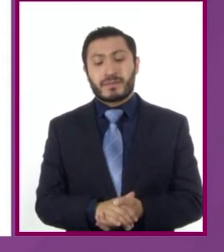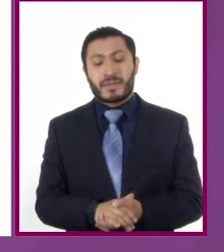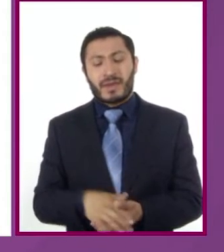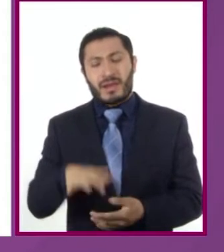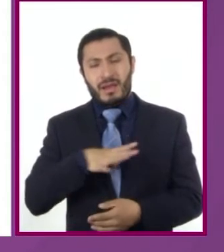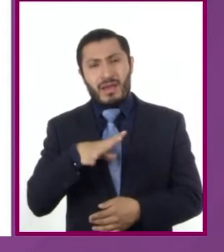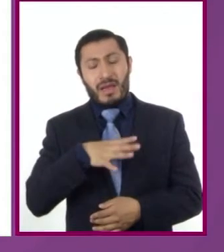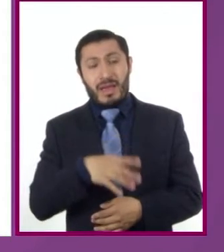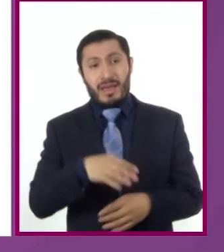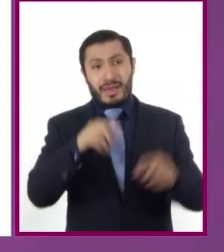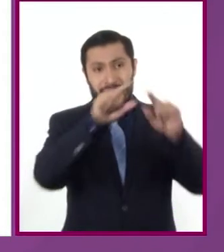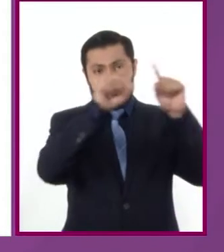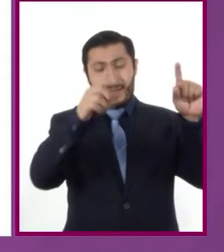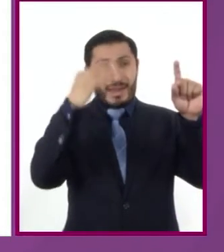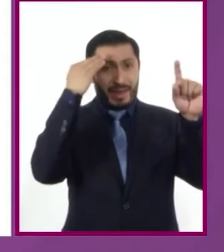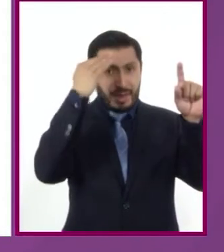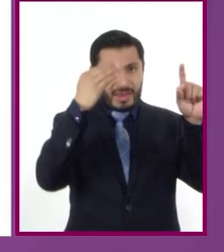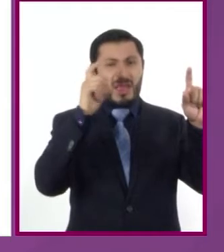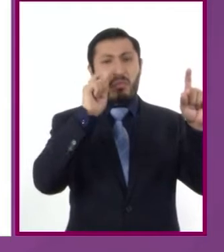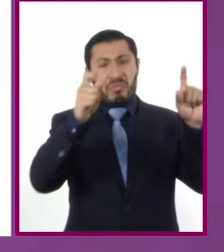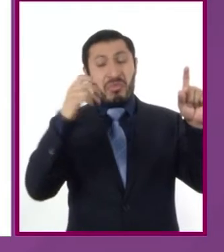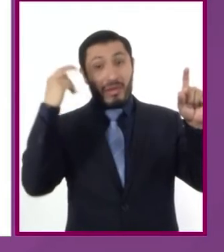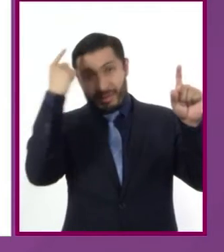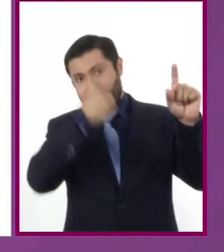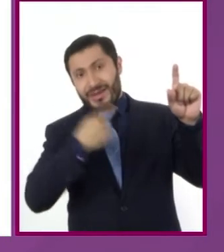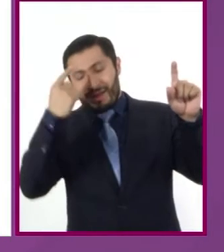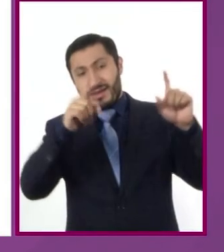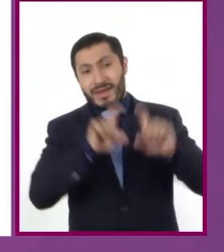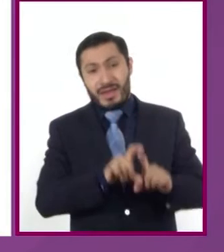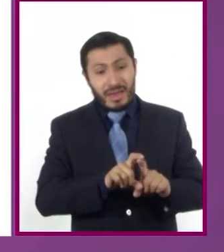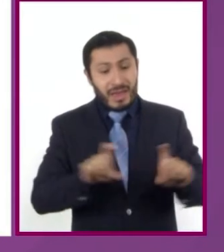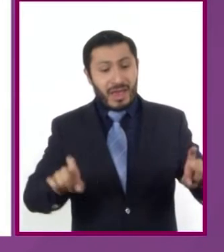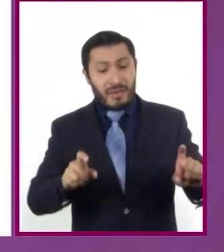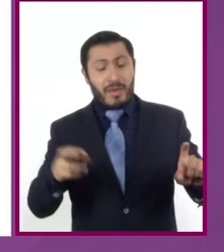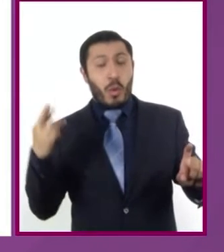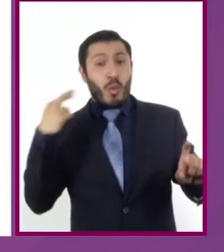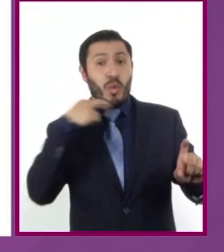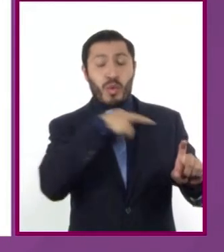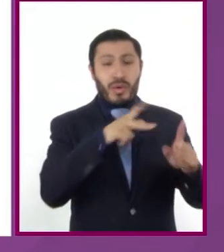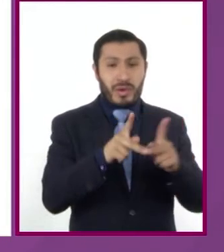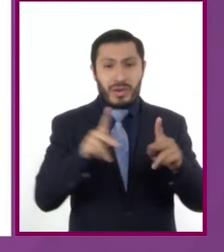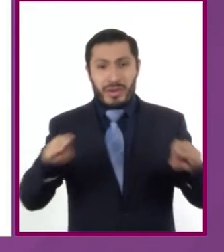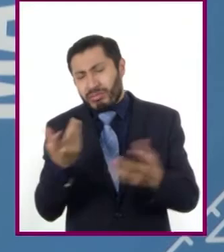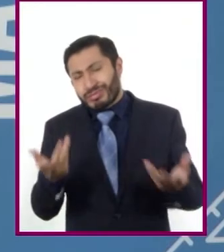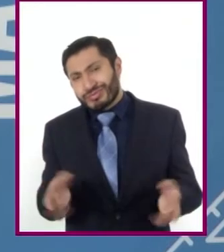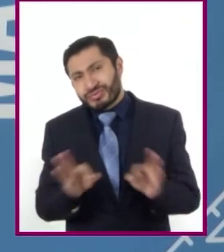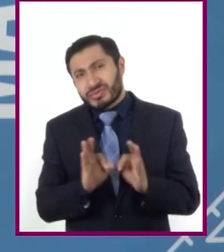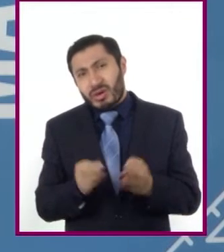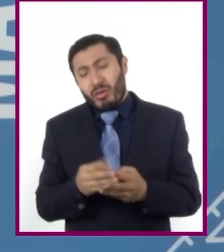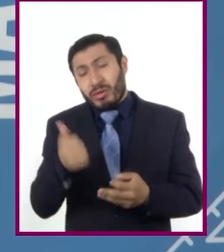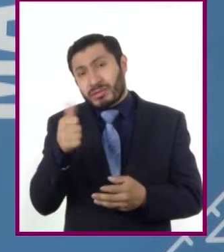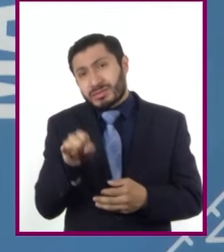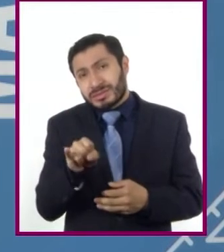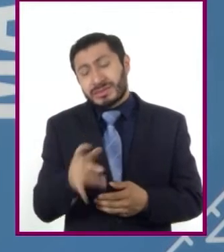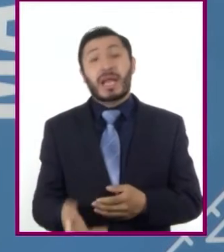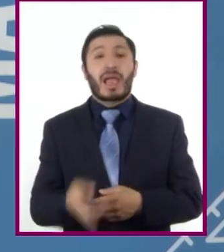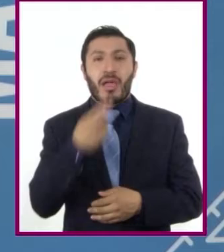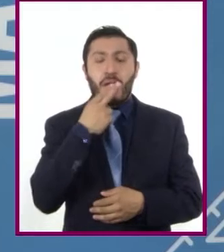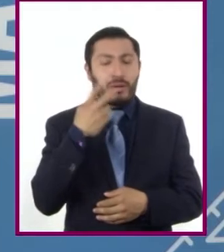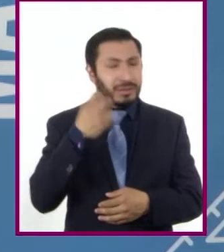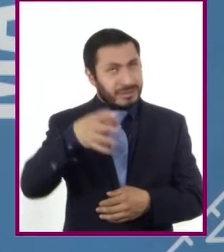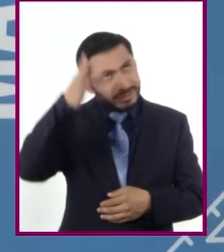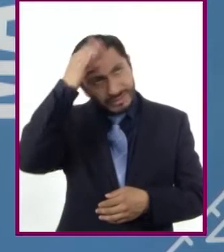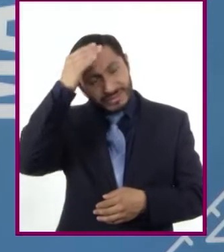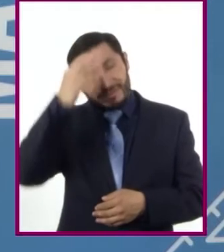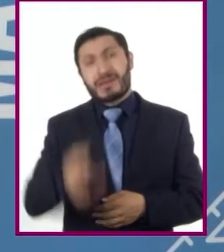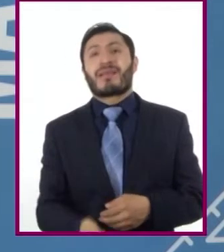donde se indica el tiempo en horas y la rapidez en kilómetros por hora. Aplicando lo aprendido, sabemos